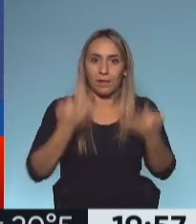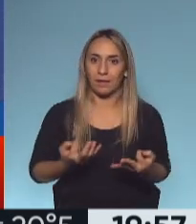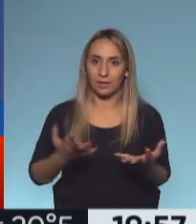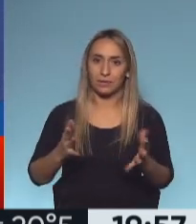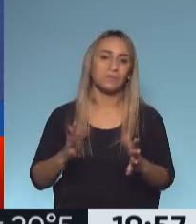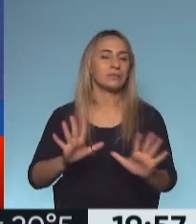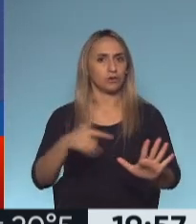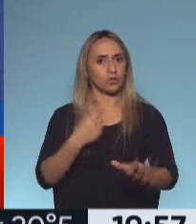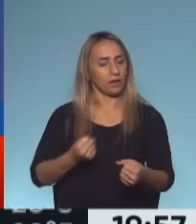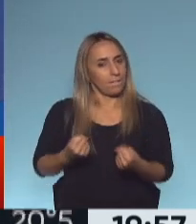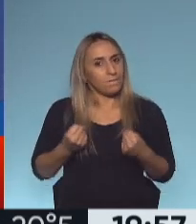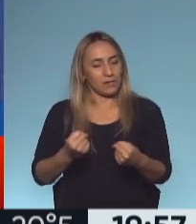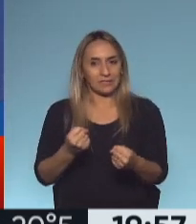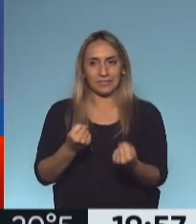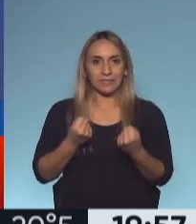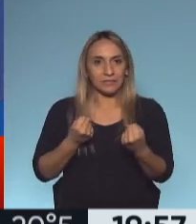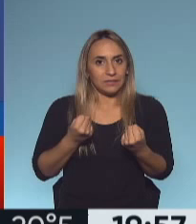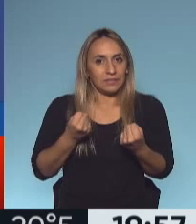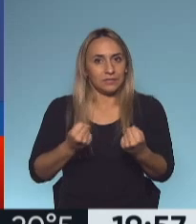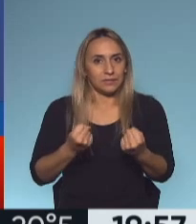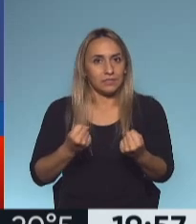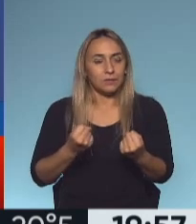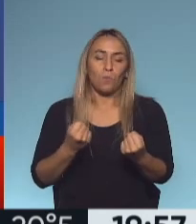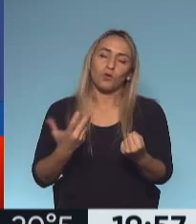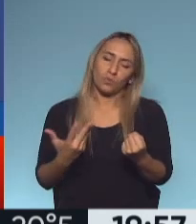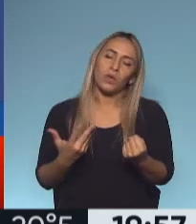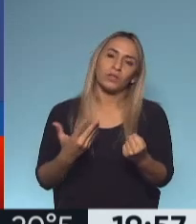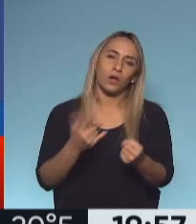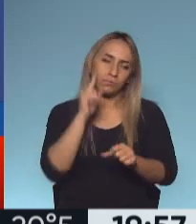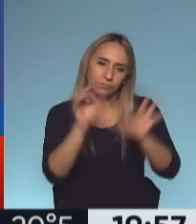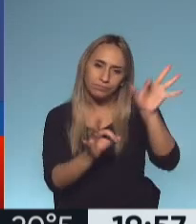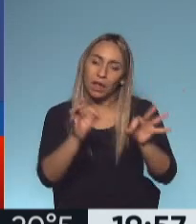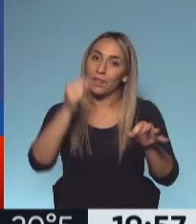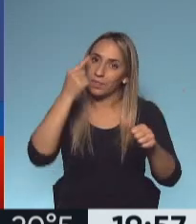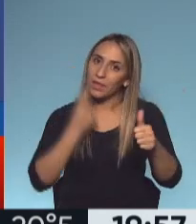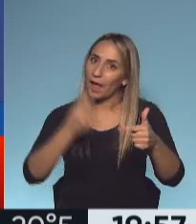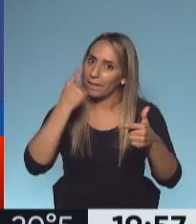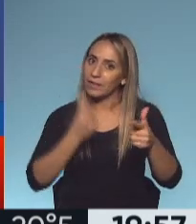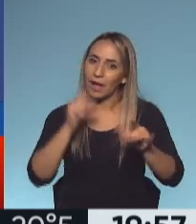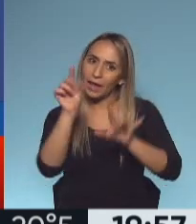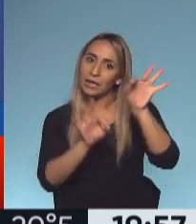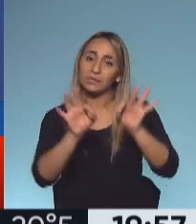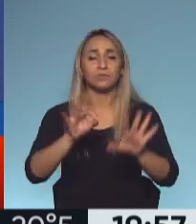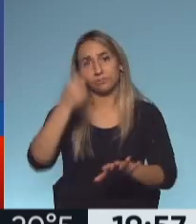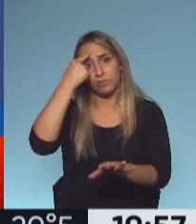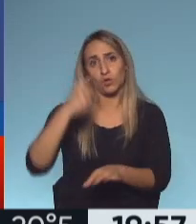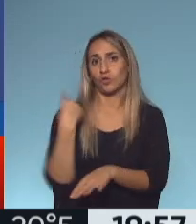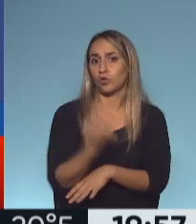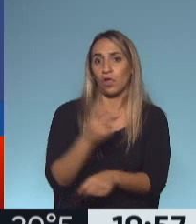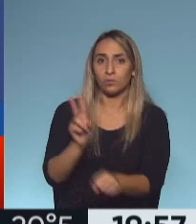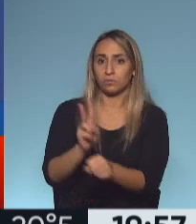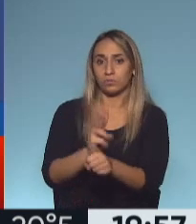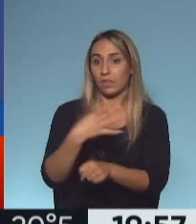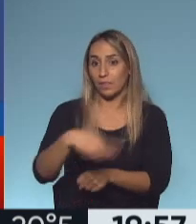esfuerzo lo estamos tratando de llevar adelante, obviamente analizando el día a día. Yo creo que todos tenemos que cuidarnos, que todos tenemos